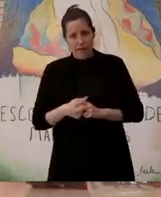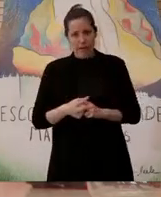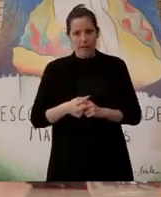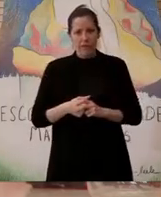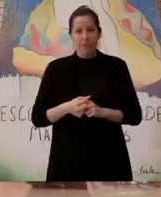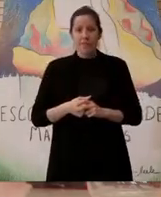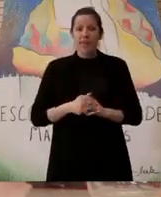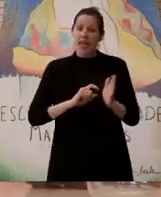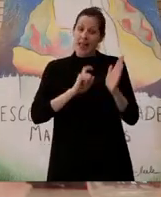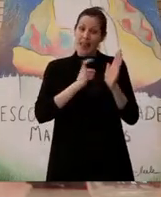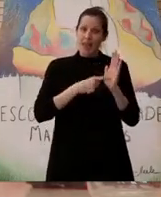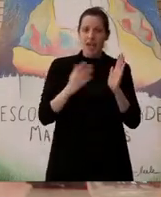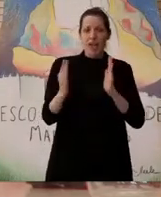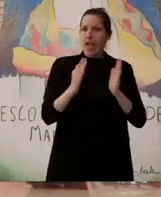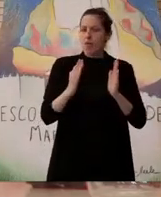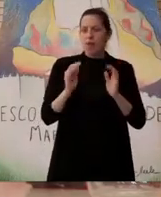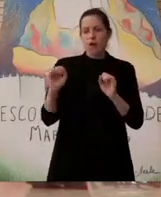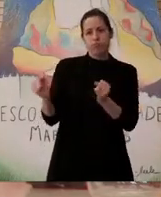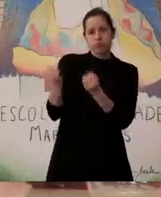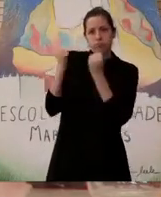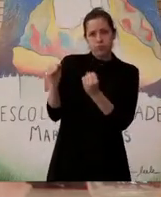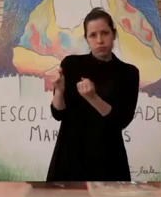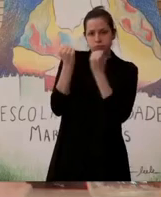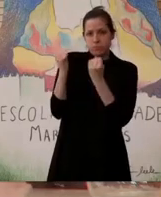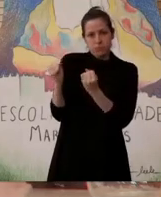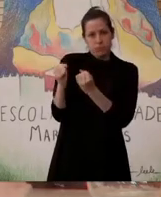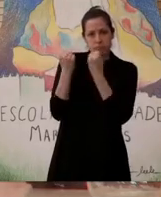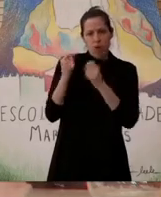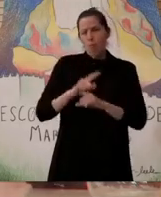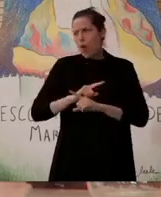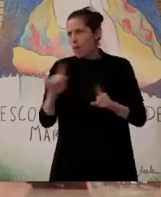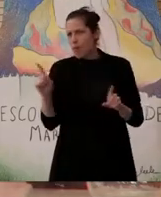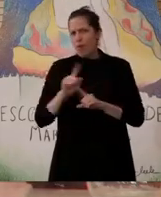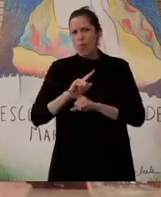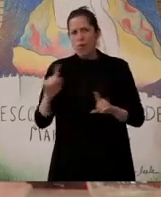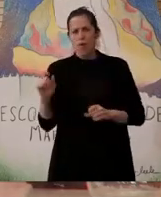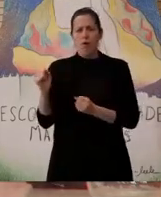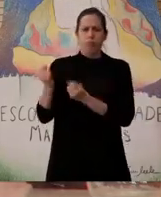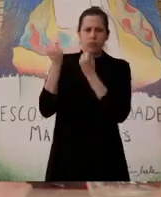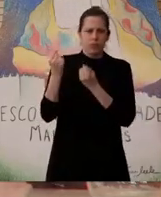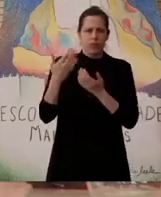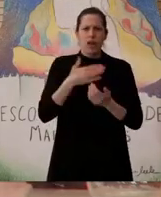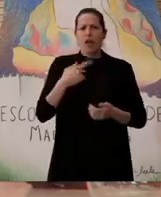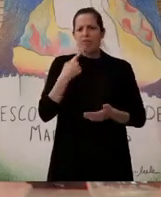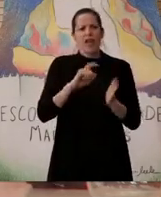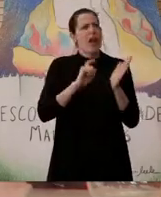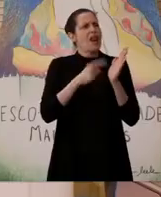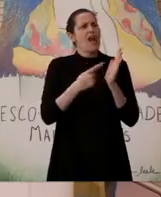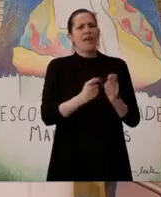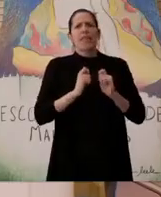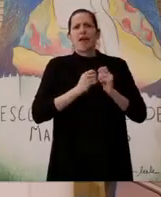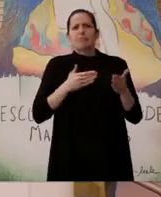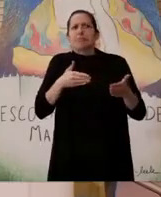local impedía hacer esas cosas se llama encontré cuando nos encontramos con las trabas de la ley la ley todavía